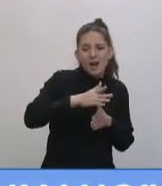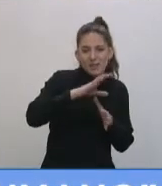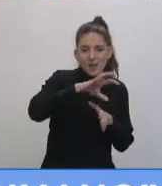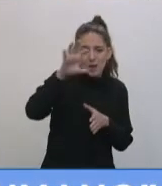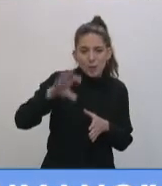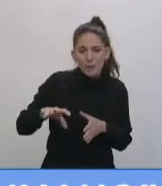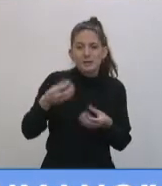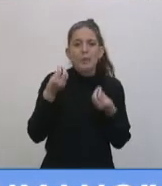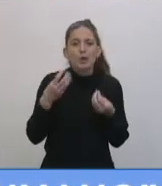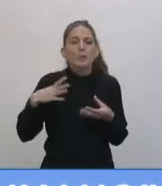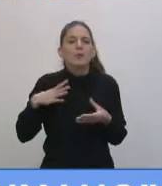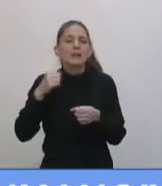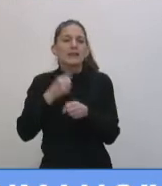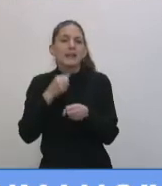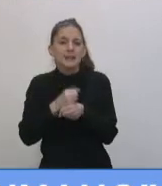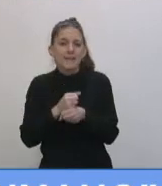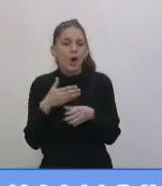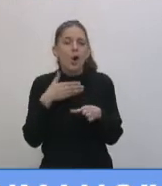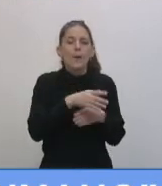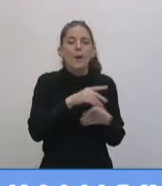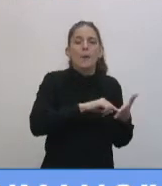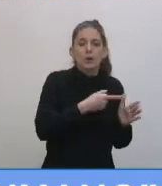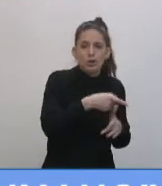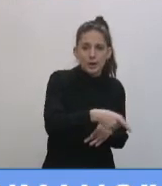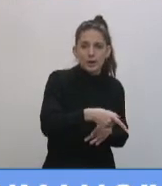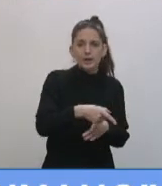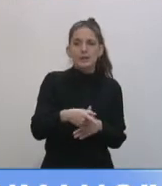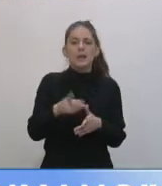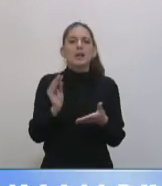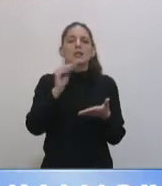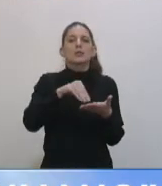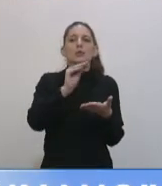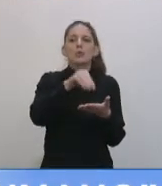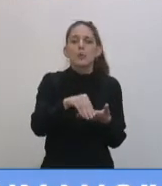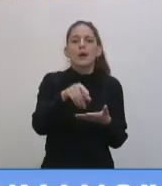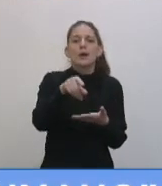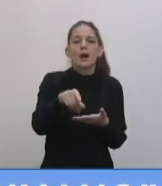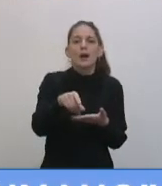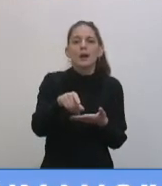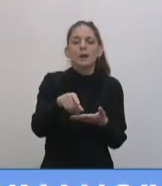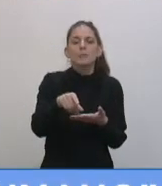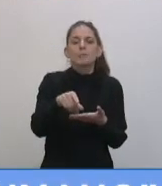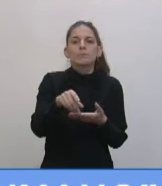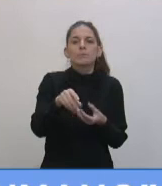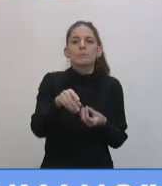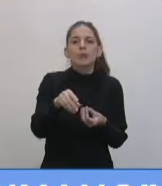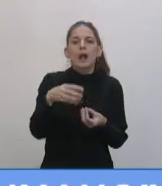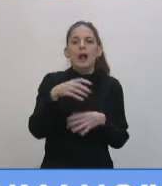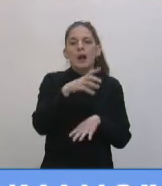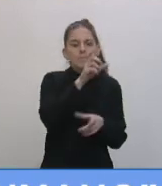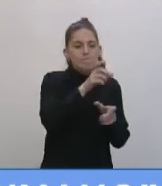Buenos Aires y se suman de años eso y se van sumando a los cordones de